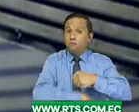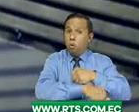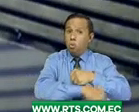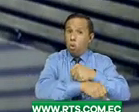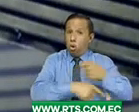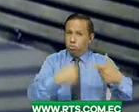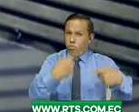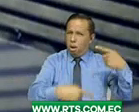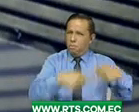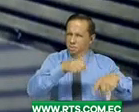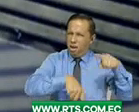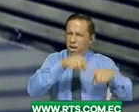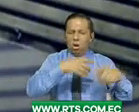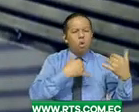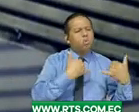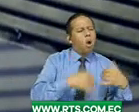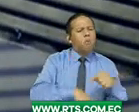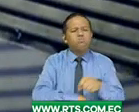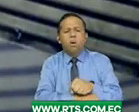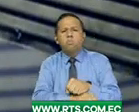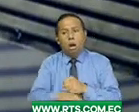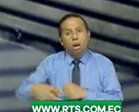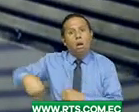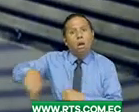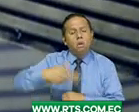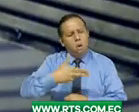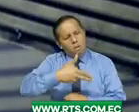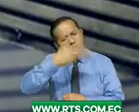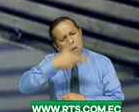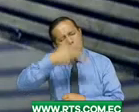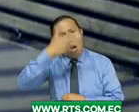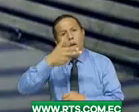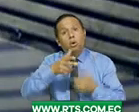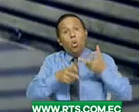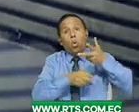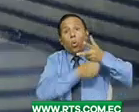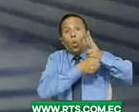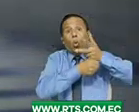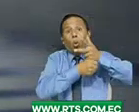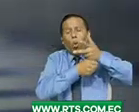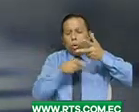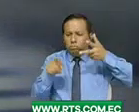varios amigos. El accionar de los gatilleros quedó también registrado en cámaras de seguridad.